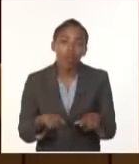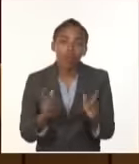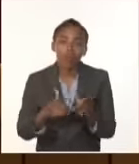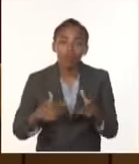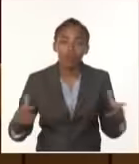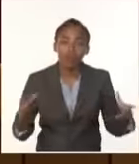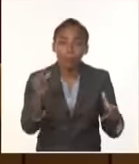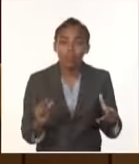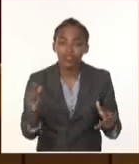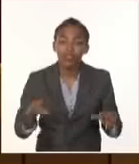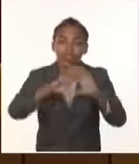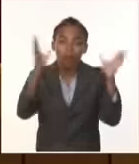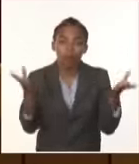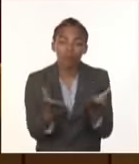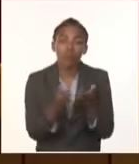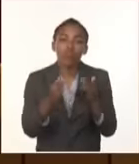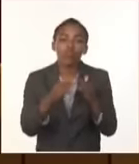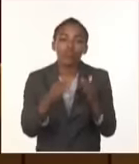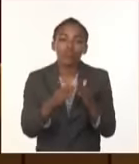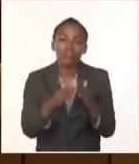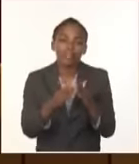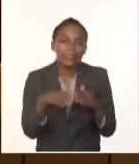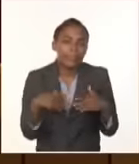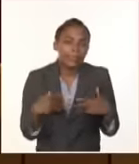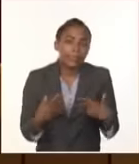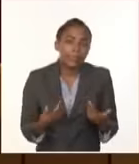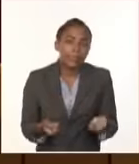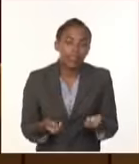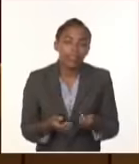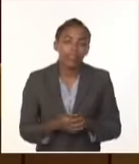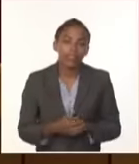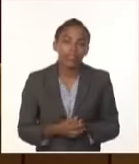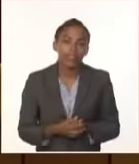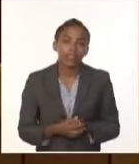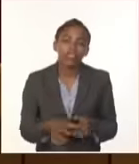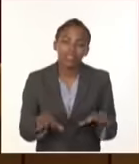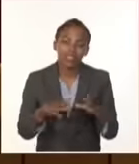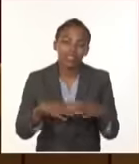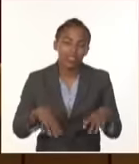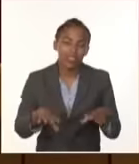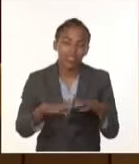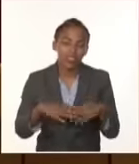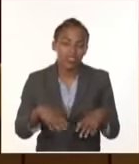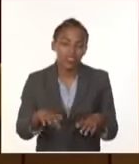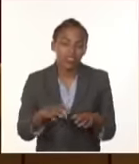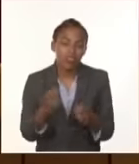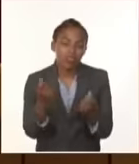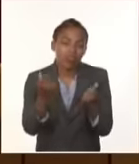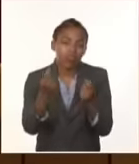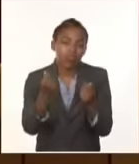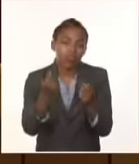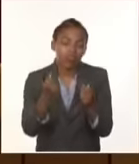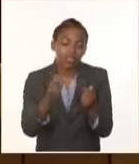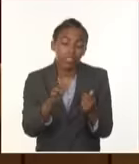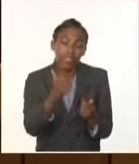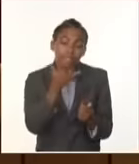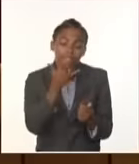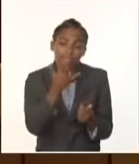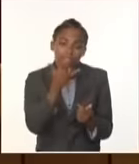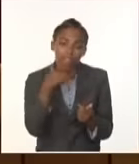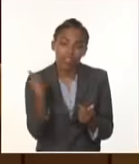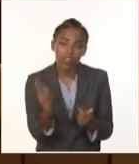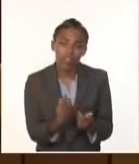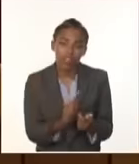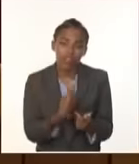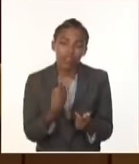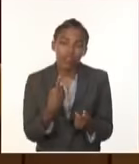planeta cargamos el pesado lastre creado por reglas económicas, comerciales y financieras establecido por las mismas